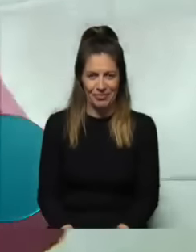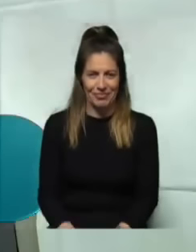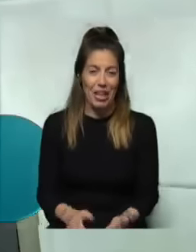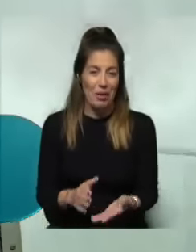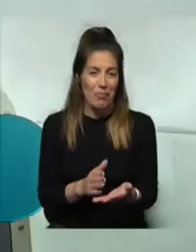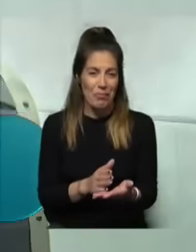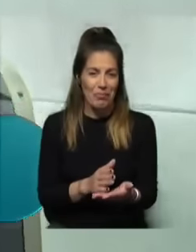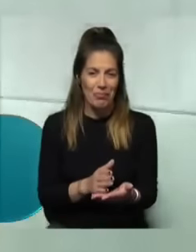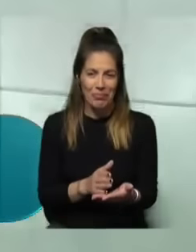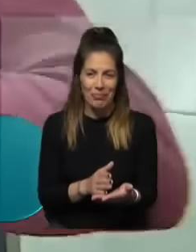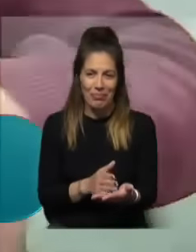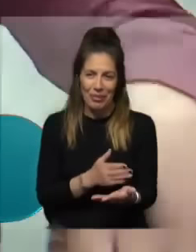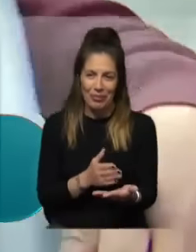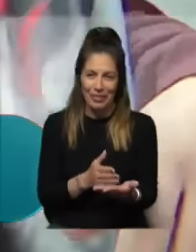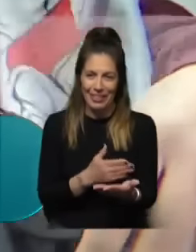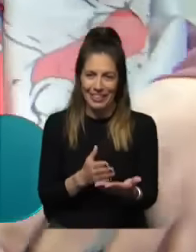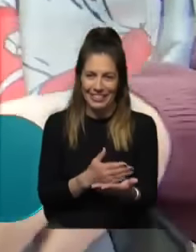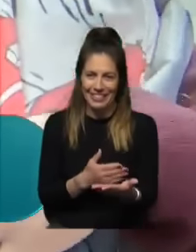que nosotros tenemos una pisita.